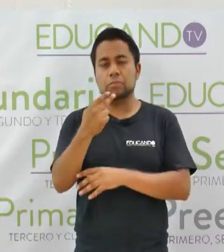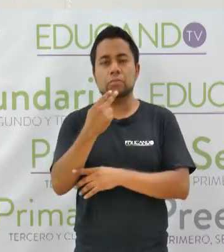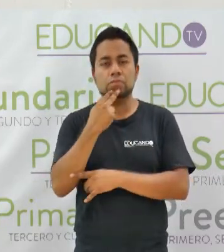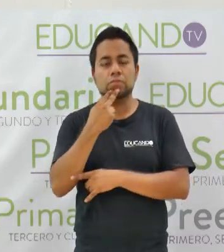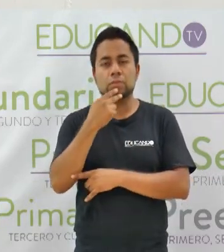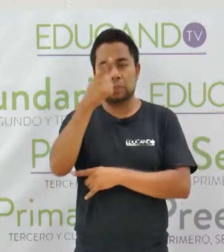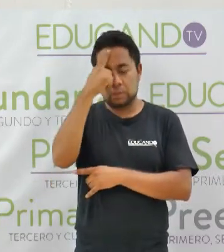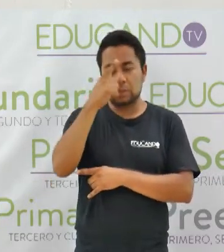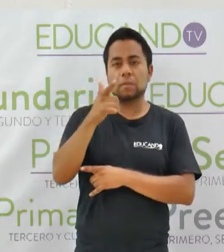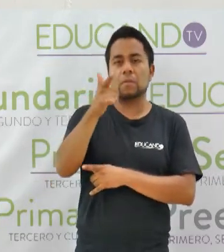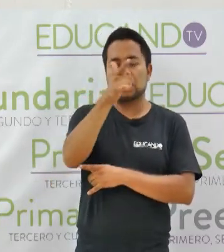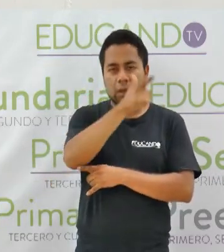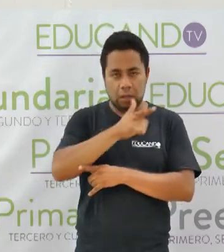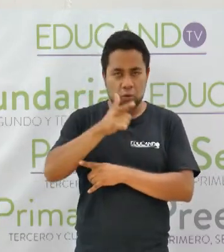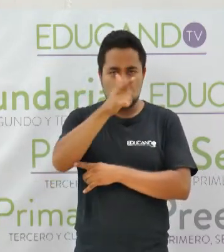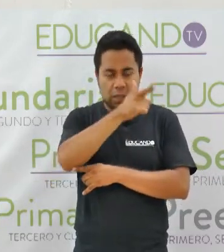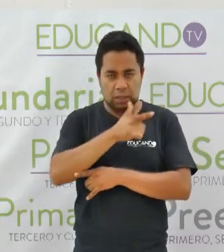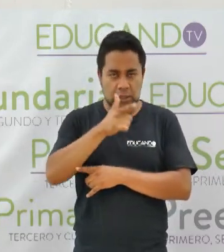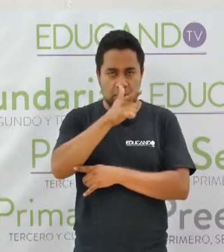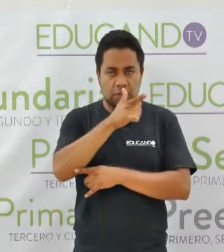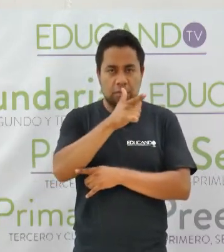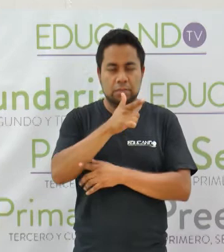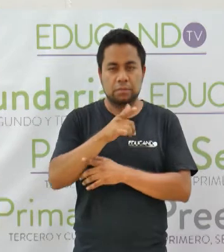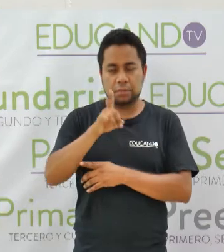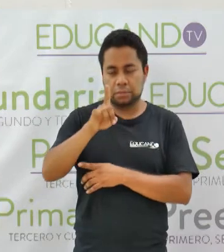es el lenguaje